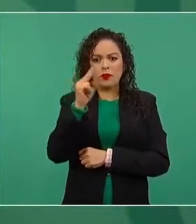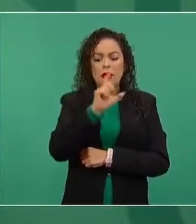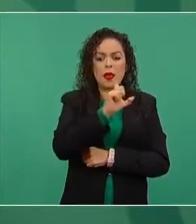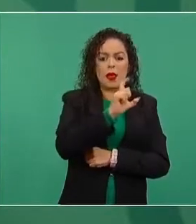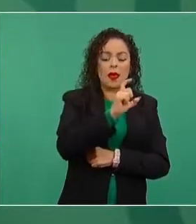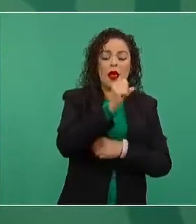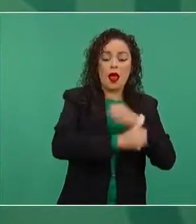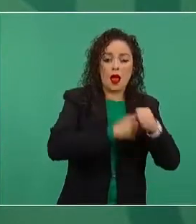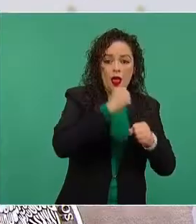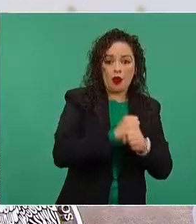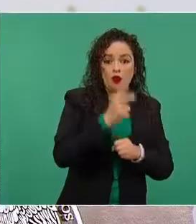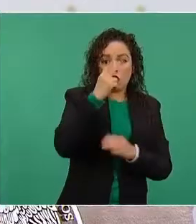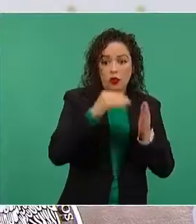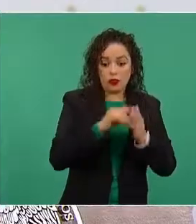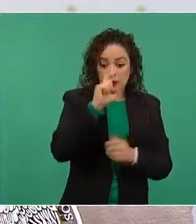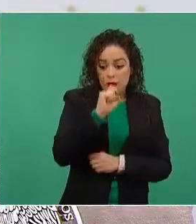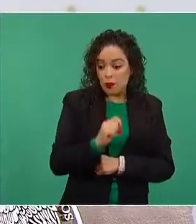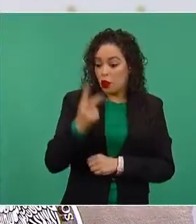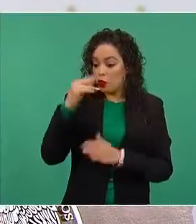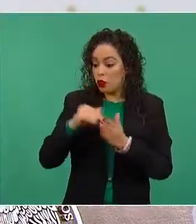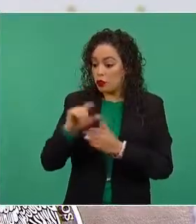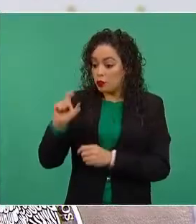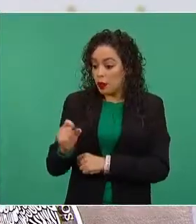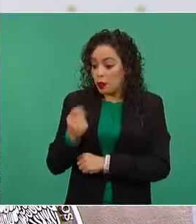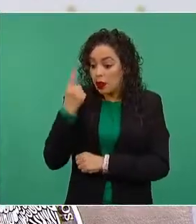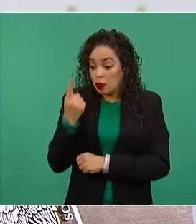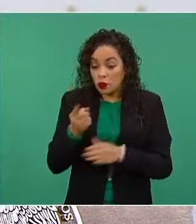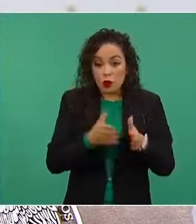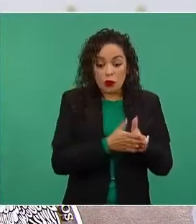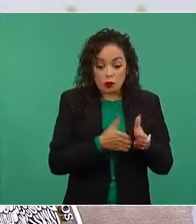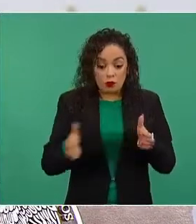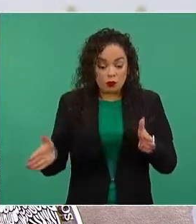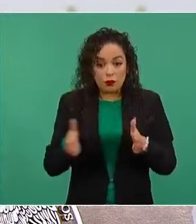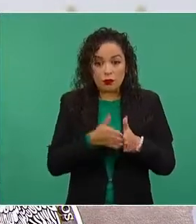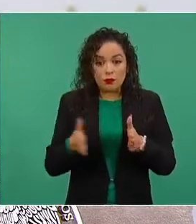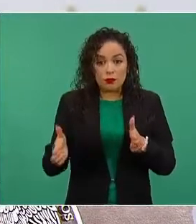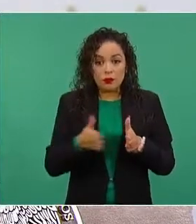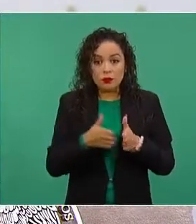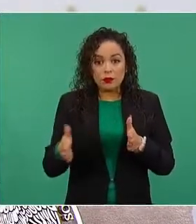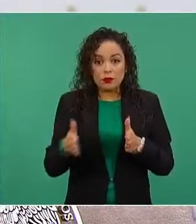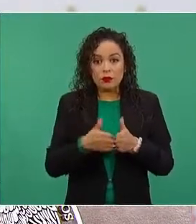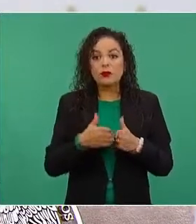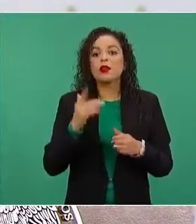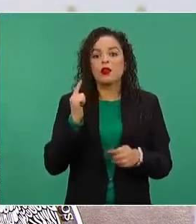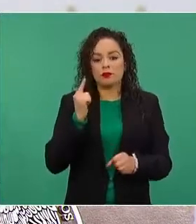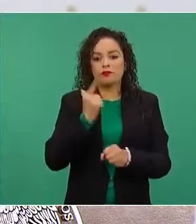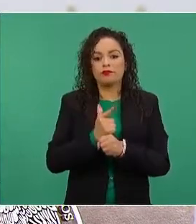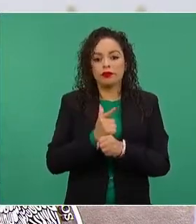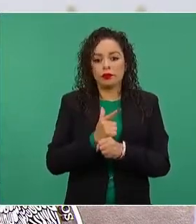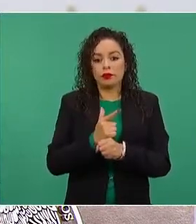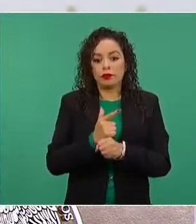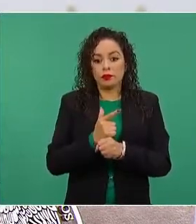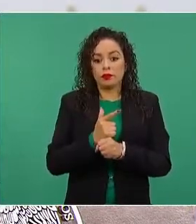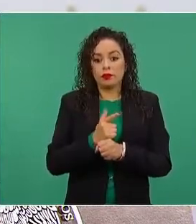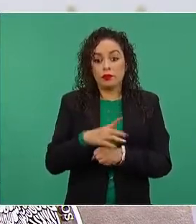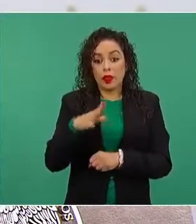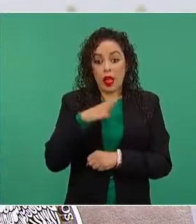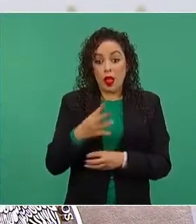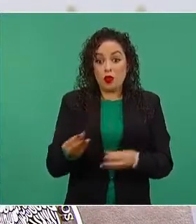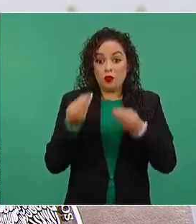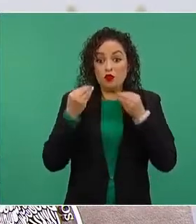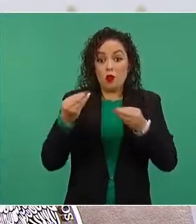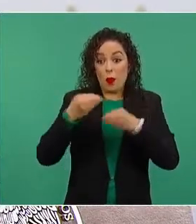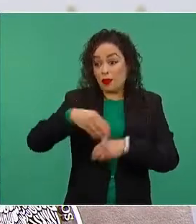2020-2021, ni en la actual, hasta el momento, hemos visto que exista alta intensidad de la influenza.